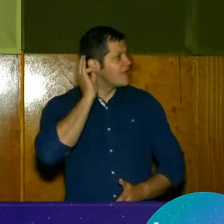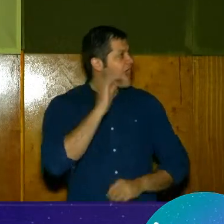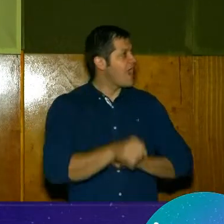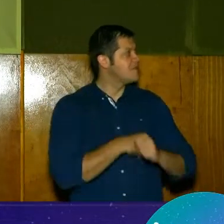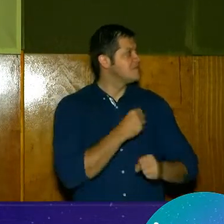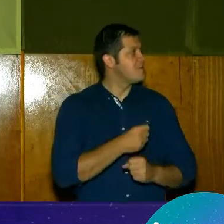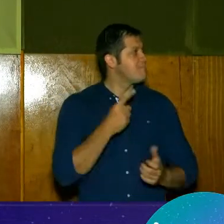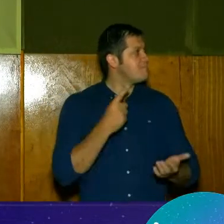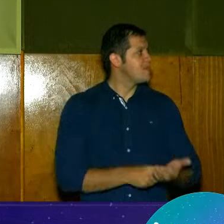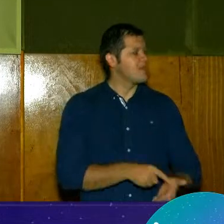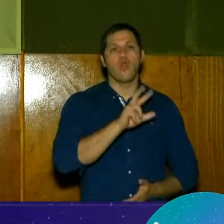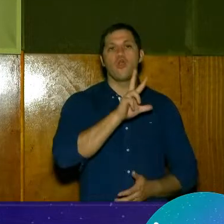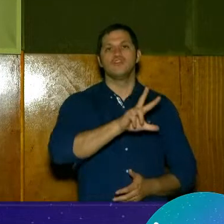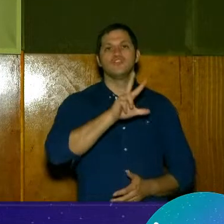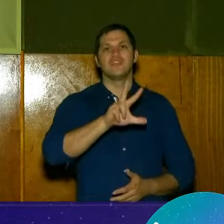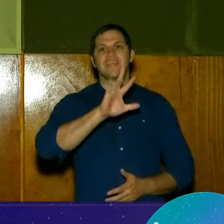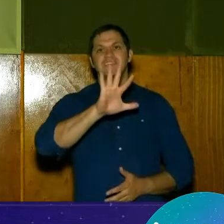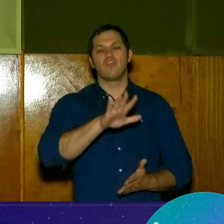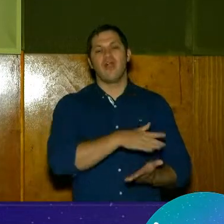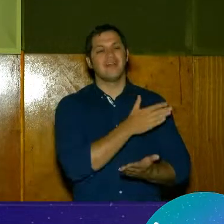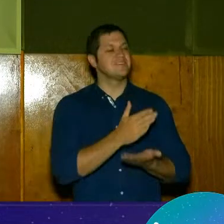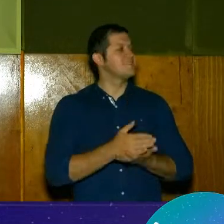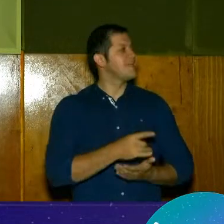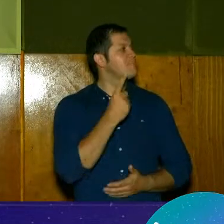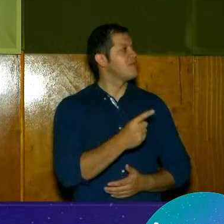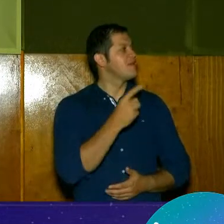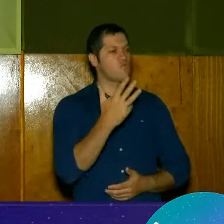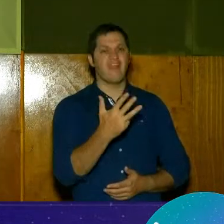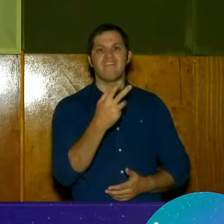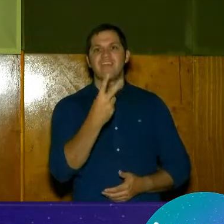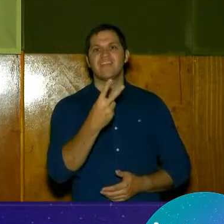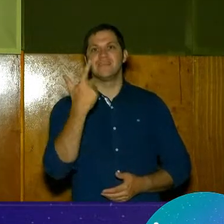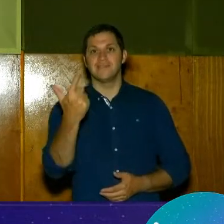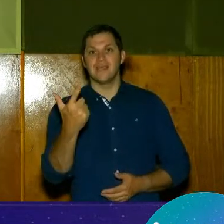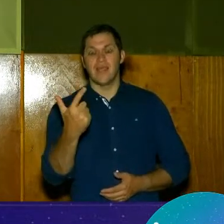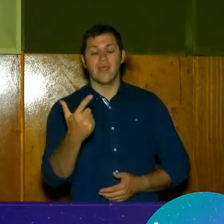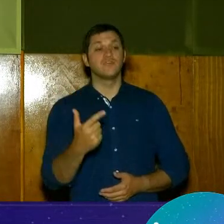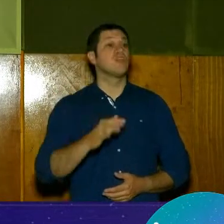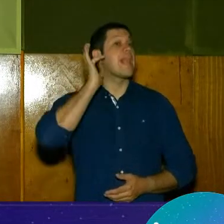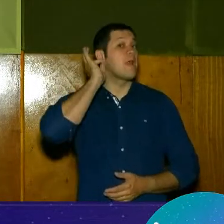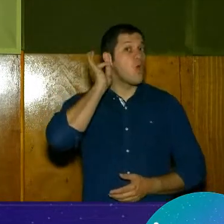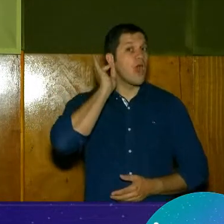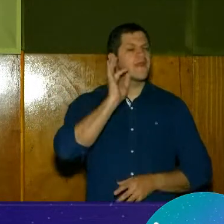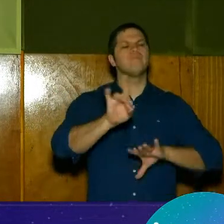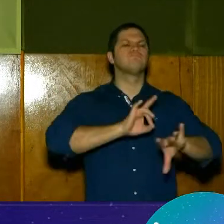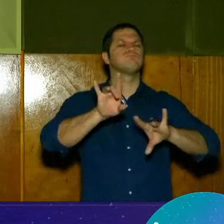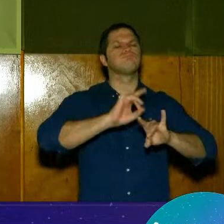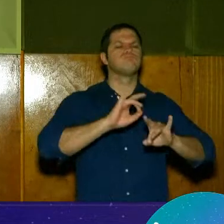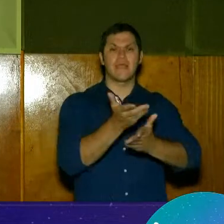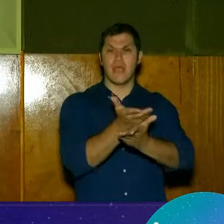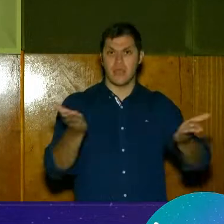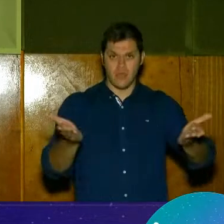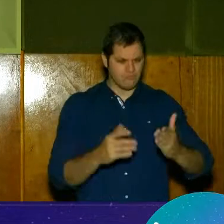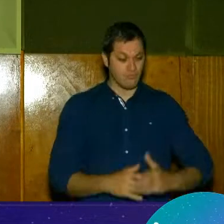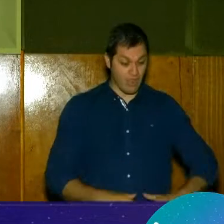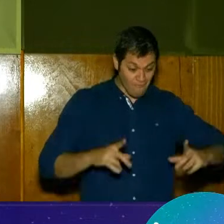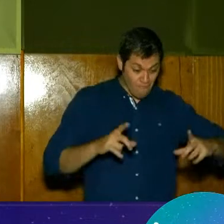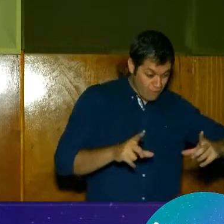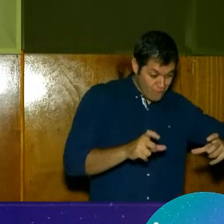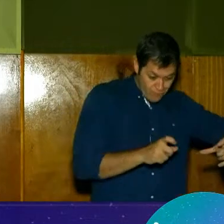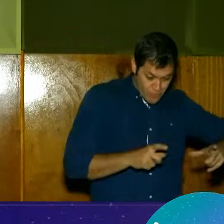entonces empezaron a contratar estas mujeres entre el año 1885 y 1927 para